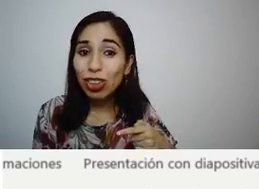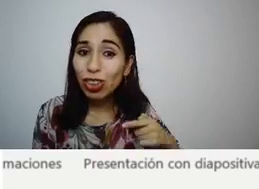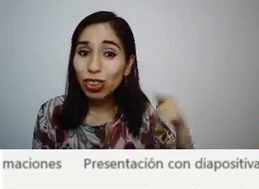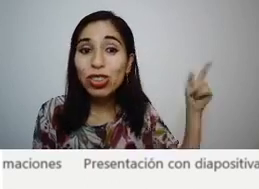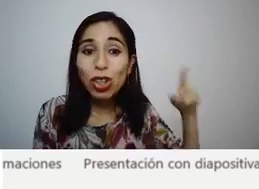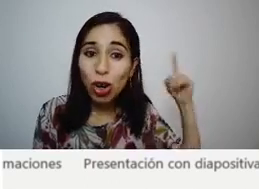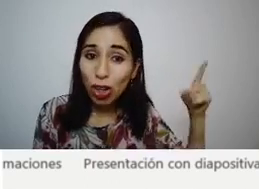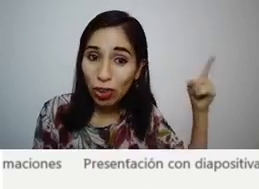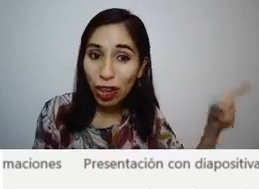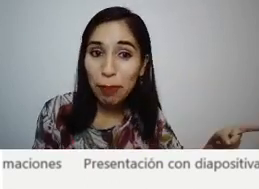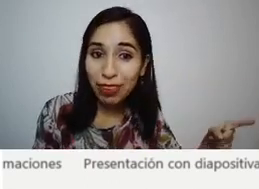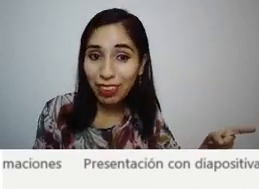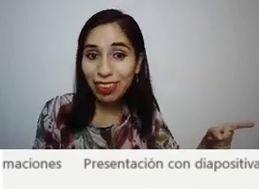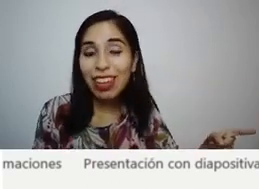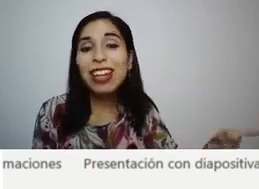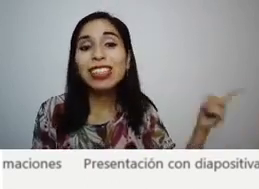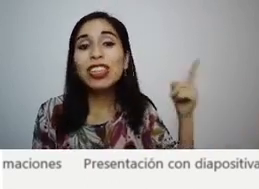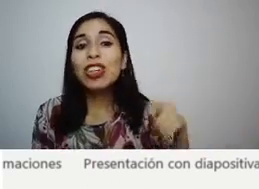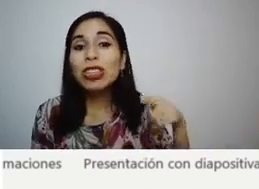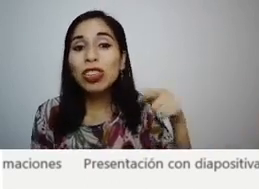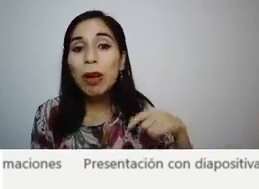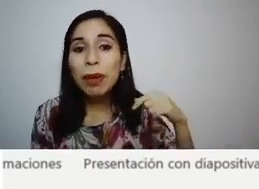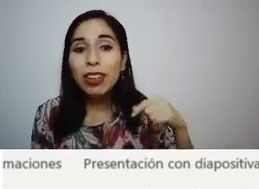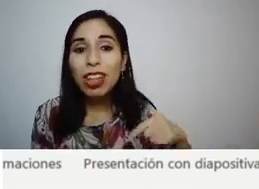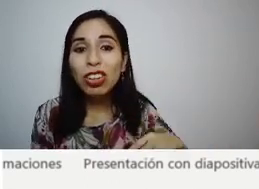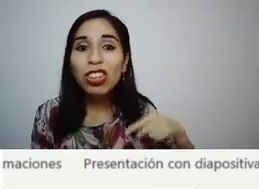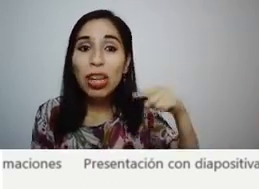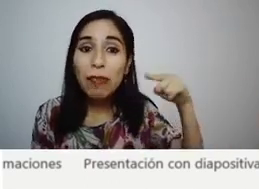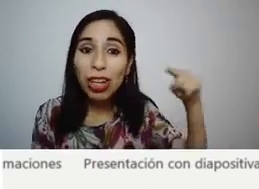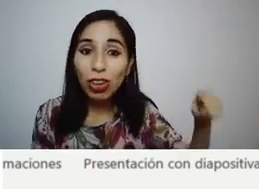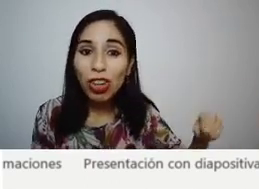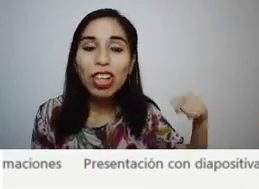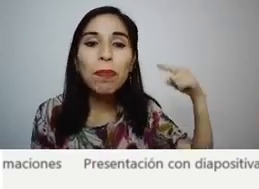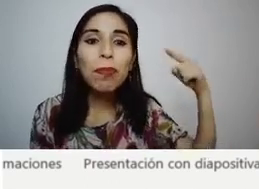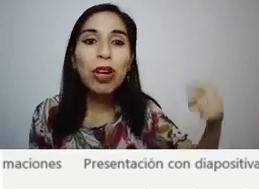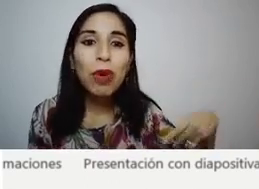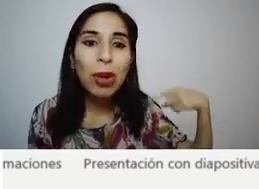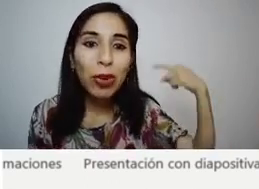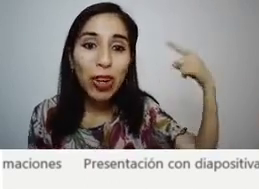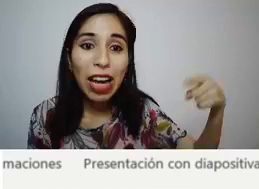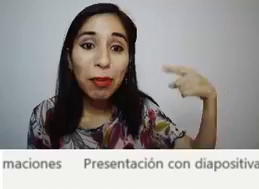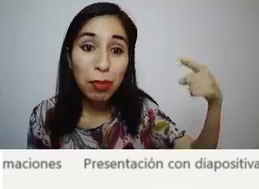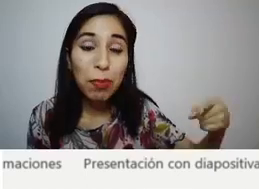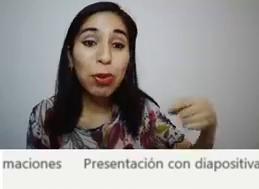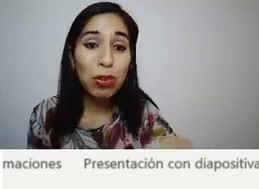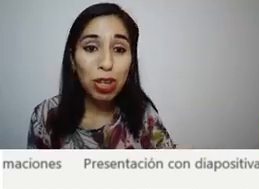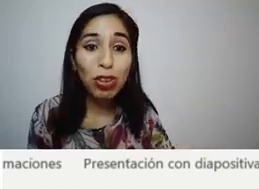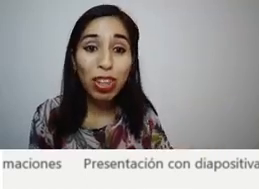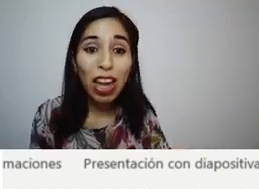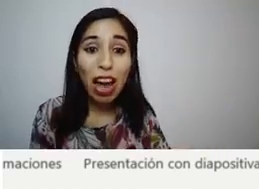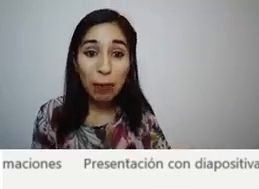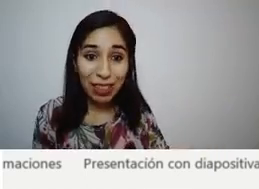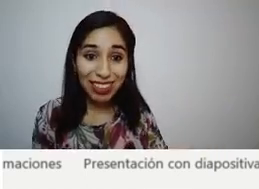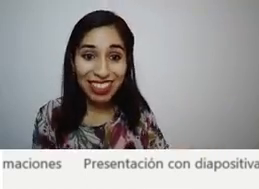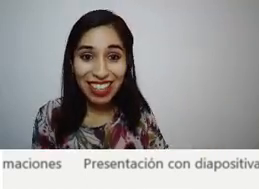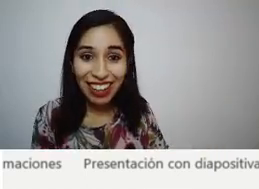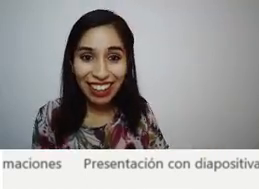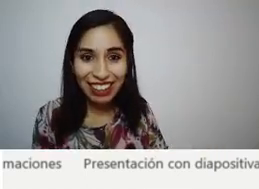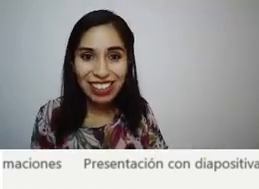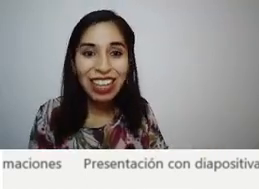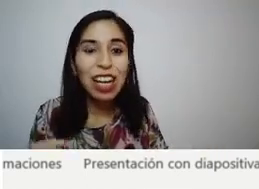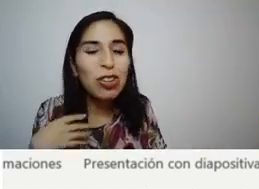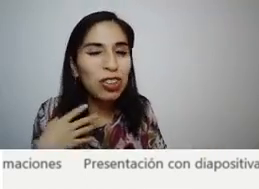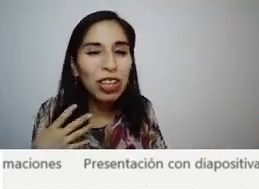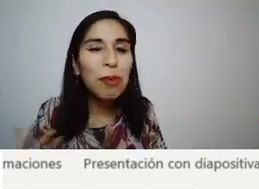no sólo de lo que aprendí sino estoy aprendiendo de mi error y puedo mejorar mi proceso de aprendizaje